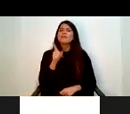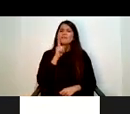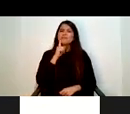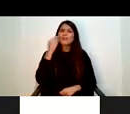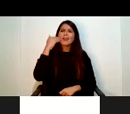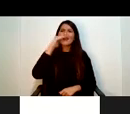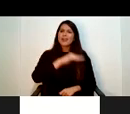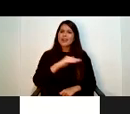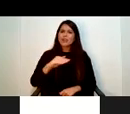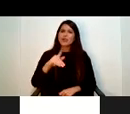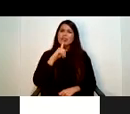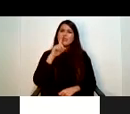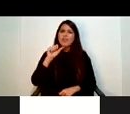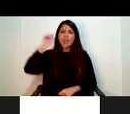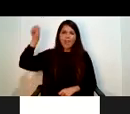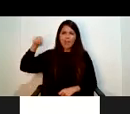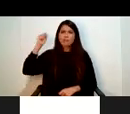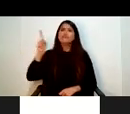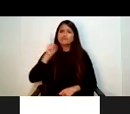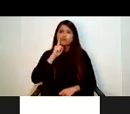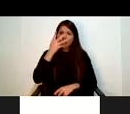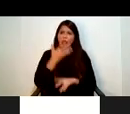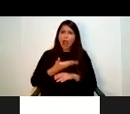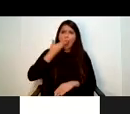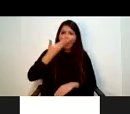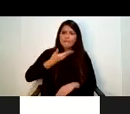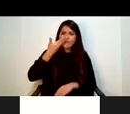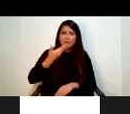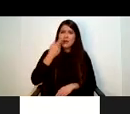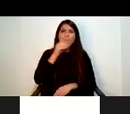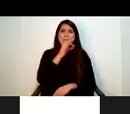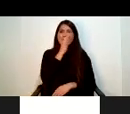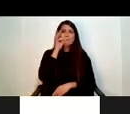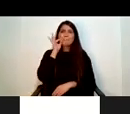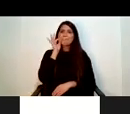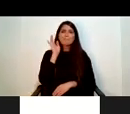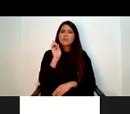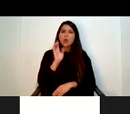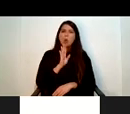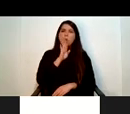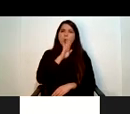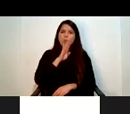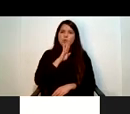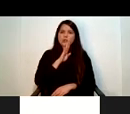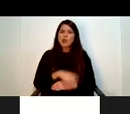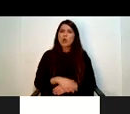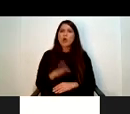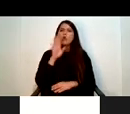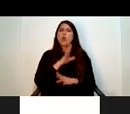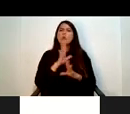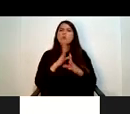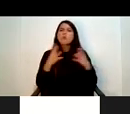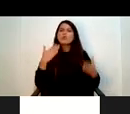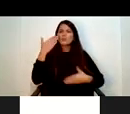TEA que a lo mejor tienen lenguaje oral, pero que no lo ocupan, o no lo ocupan de manera